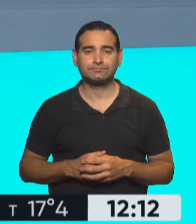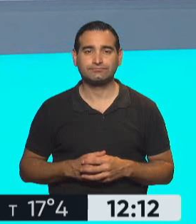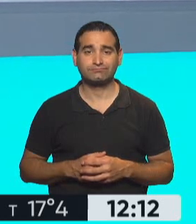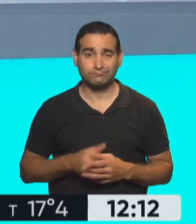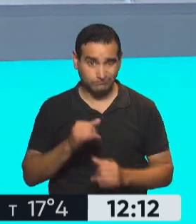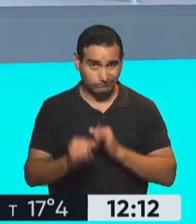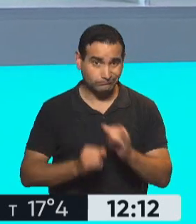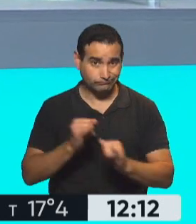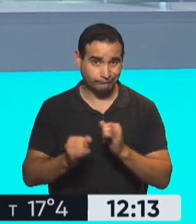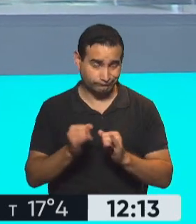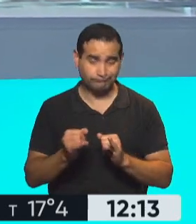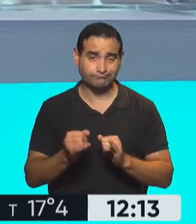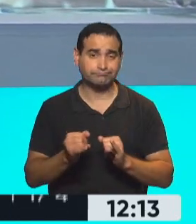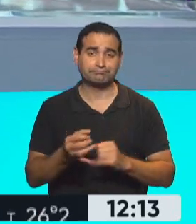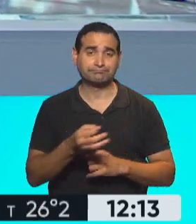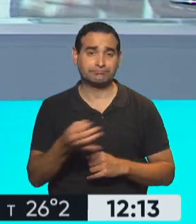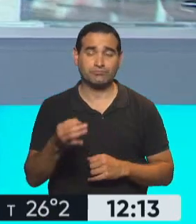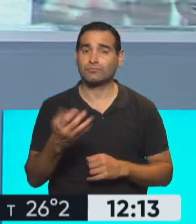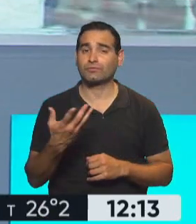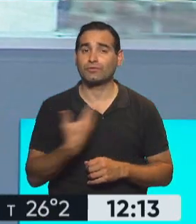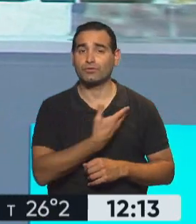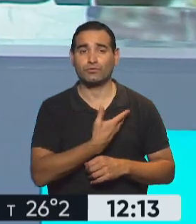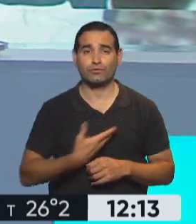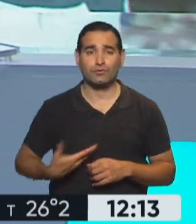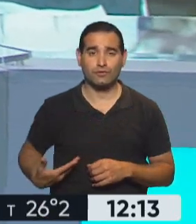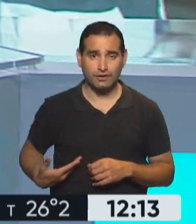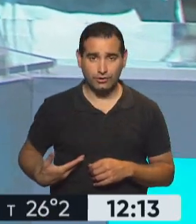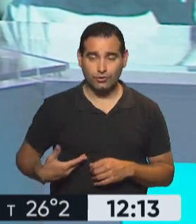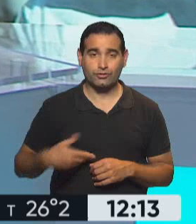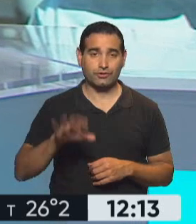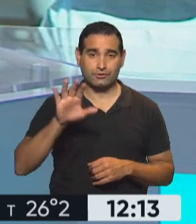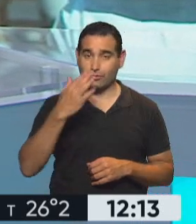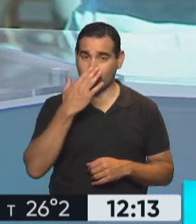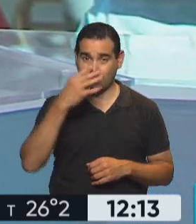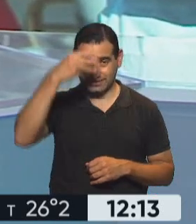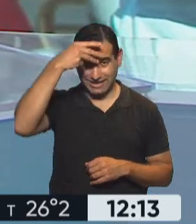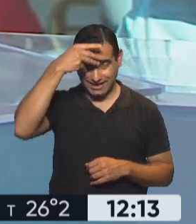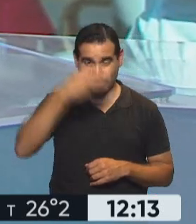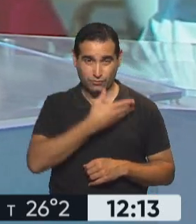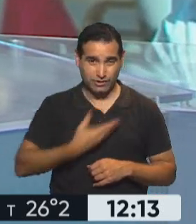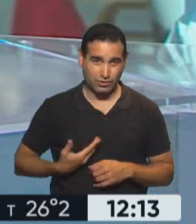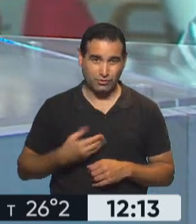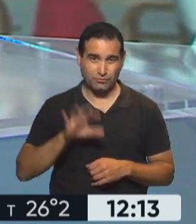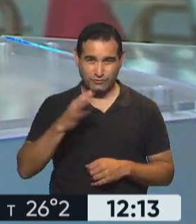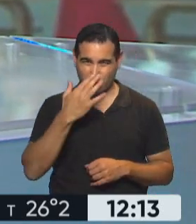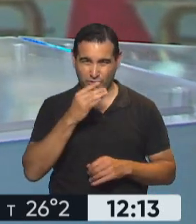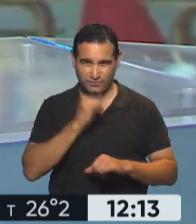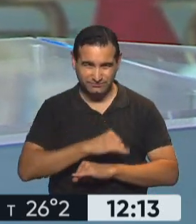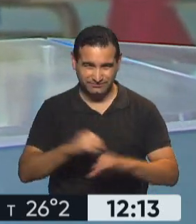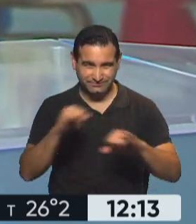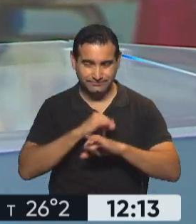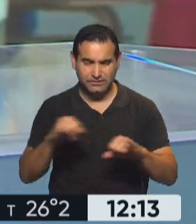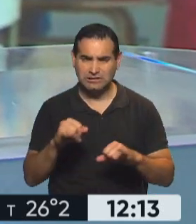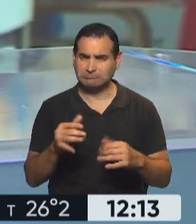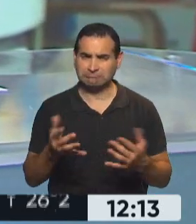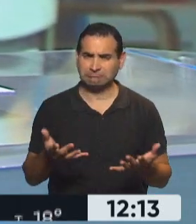Decíamos bien, comenzamos esta segunda edición de Noticias, declaraciones y anuncios por parte del gobernador Schiaretti, gobernador de la provincia de Córdoba, justamente, y tiene